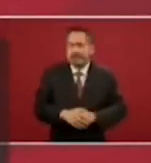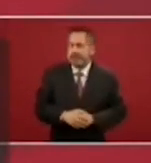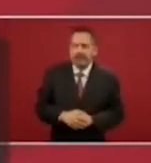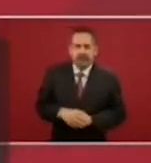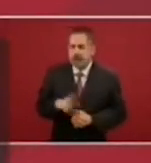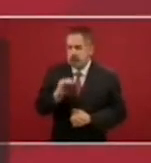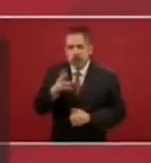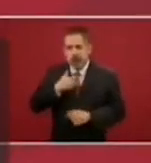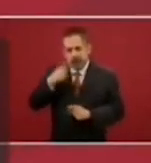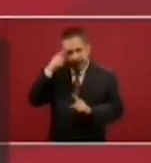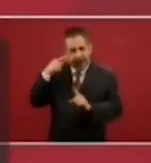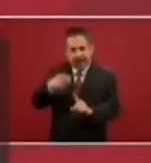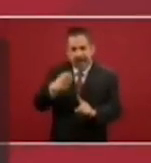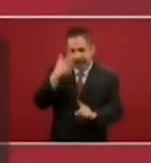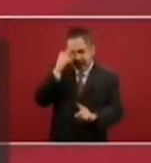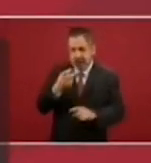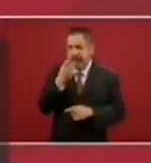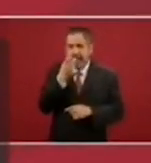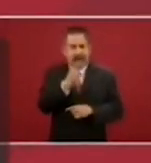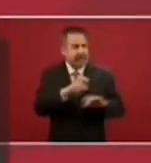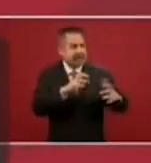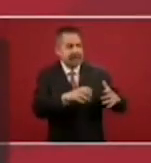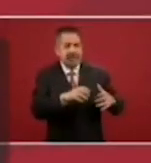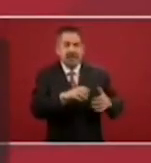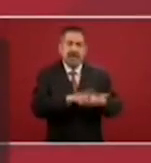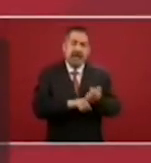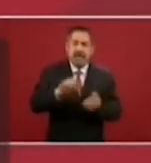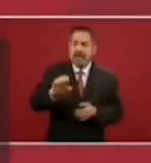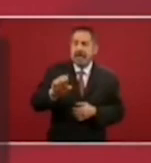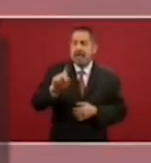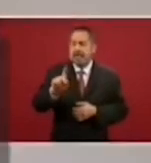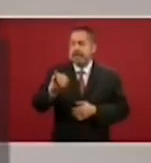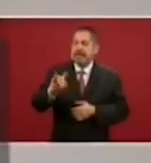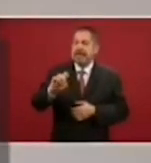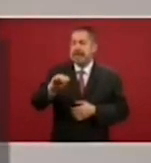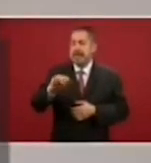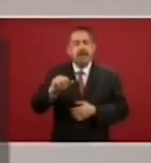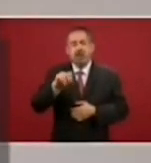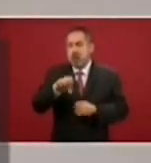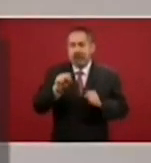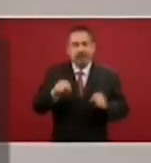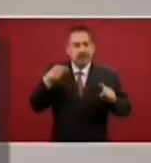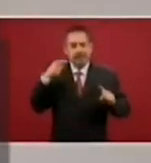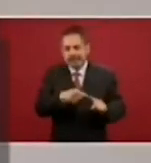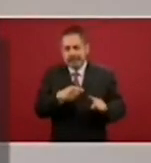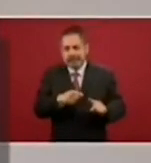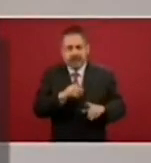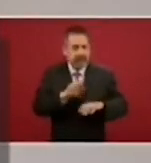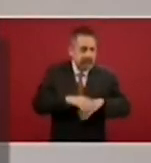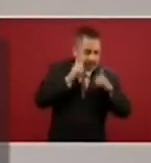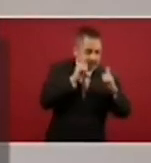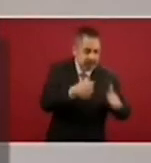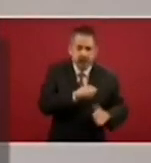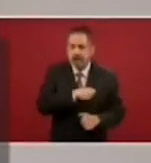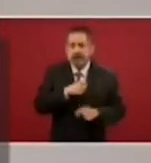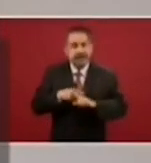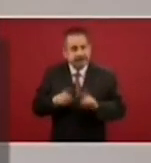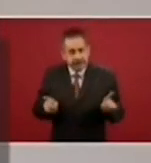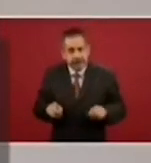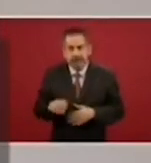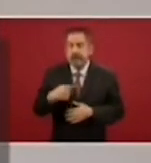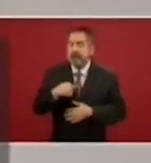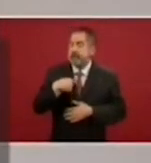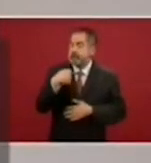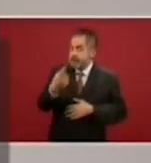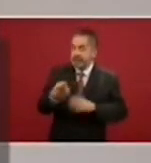No tiene sentido. Así no funciona la vigilancia epidemiológica y así no funciona la atención de la salud. Lo que hemos